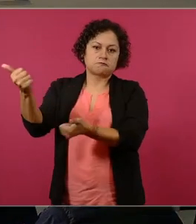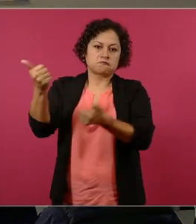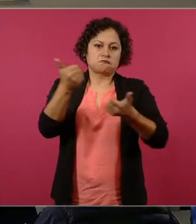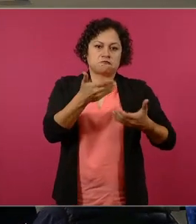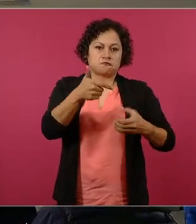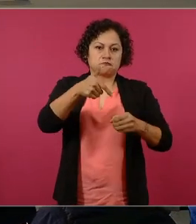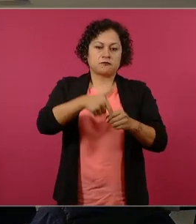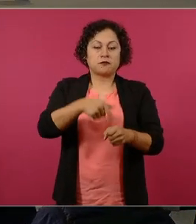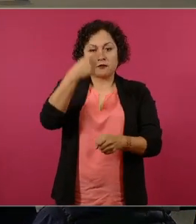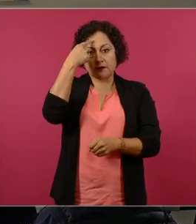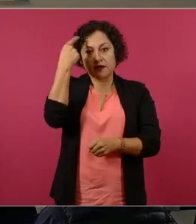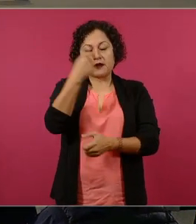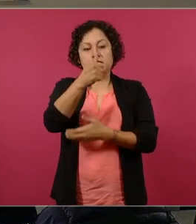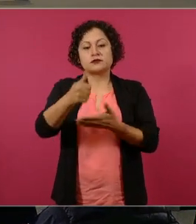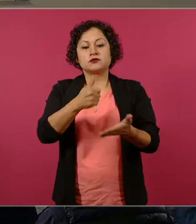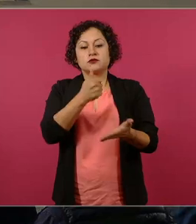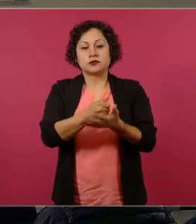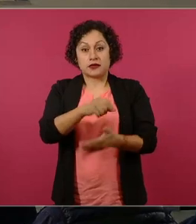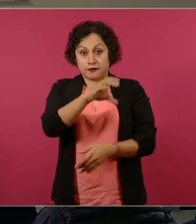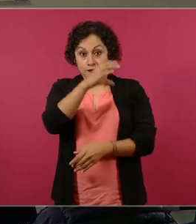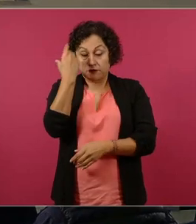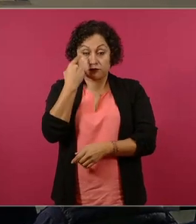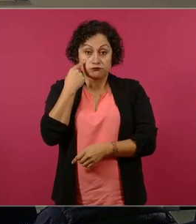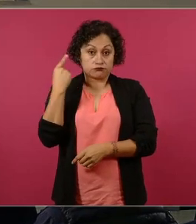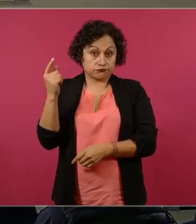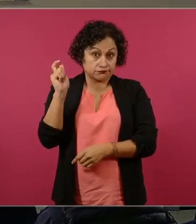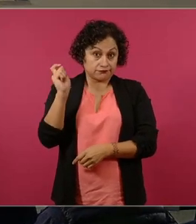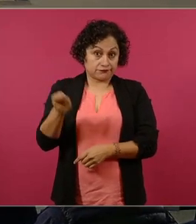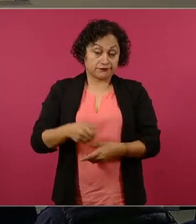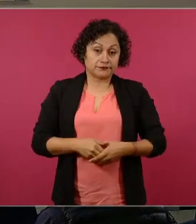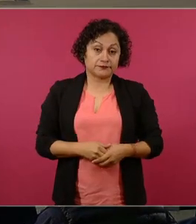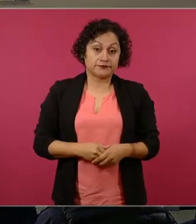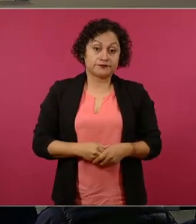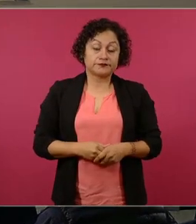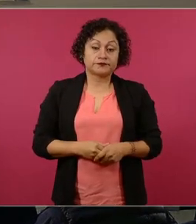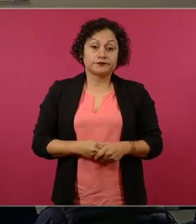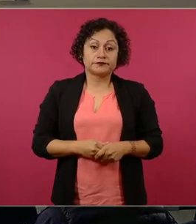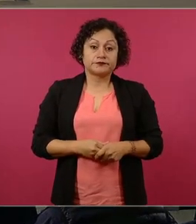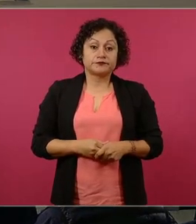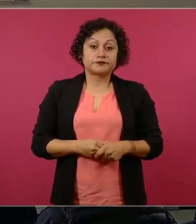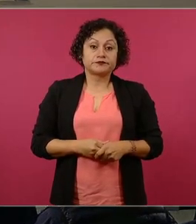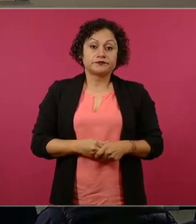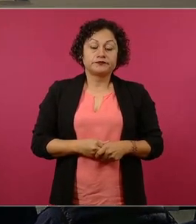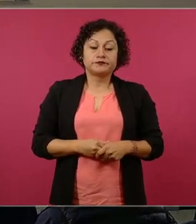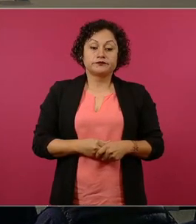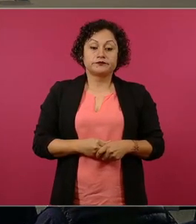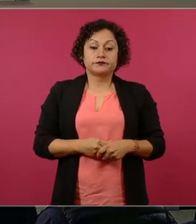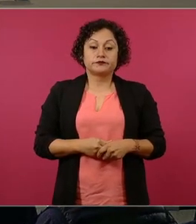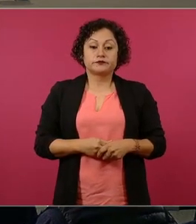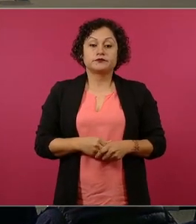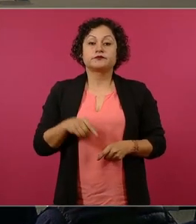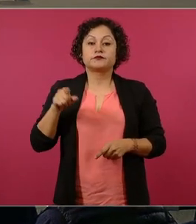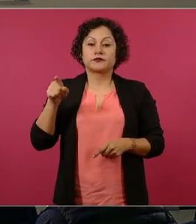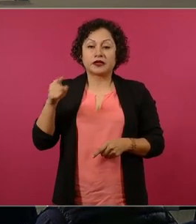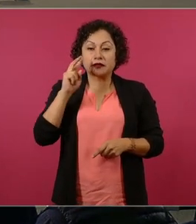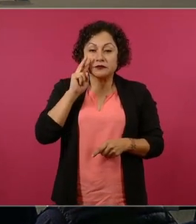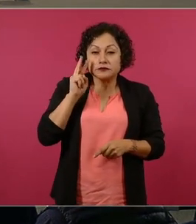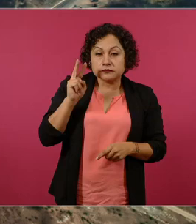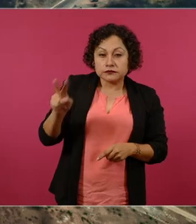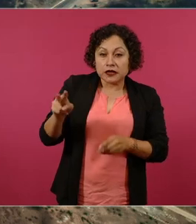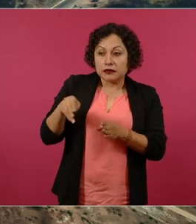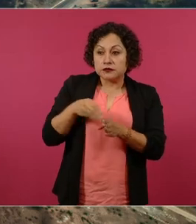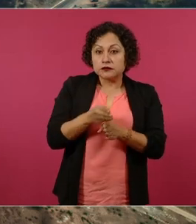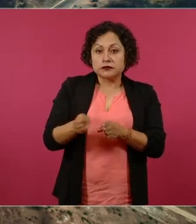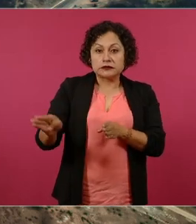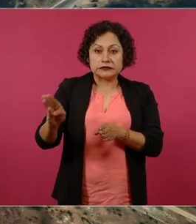fotografía de mitl teuantepec quisiera destacar aquí Este es el entronque la chicila y podrán ver de su